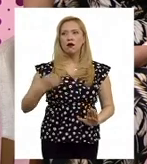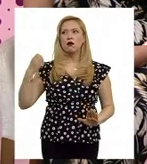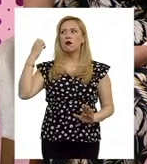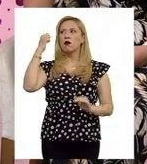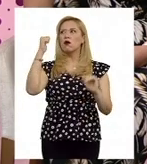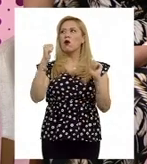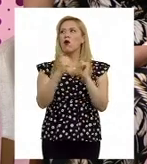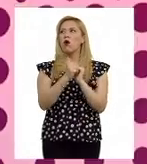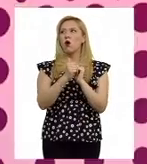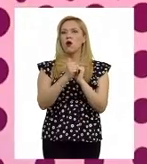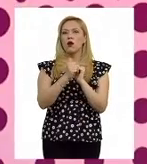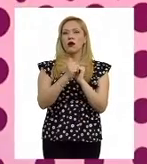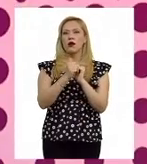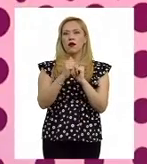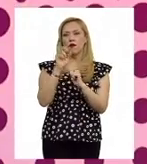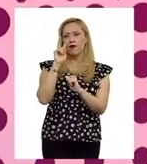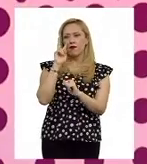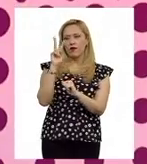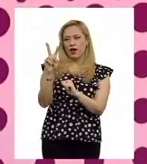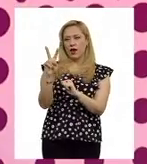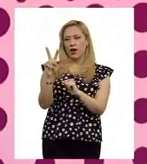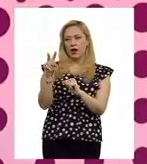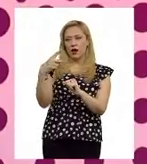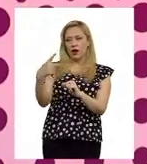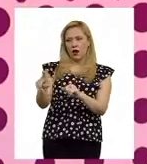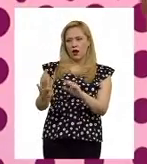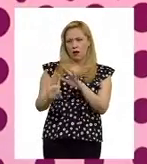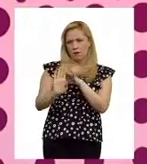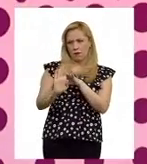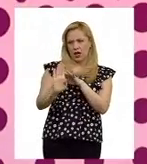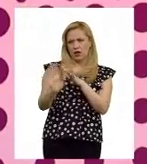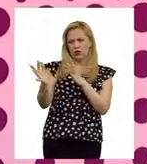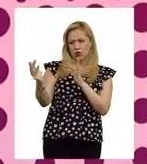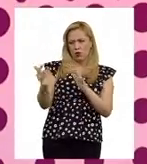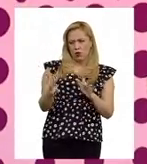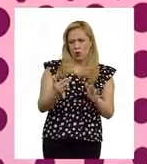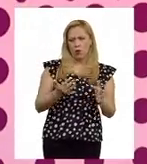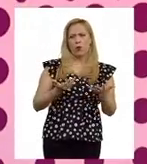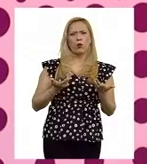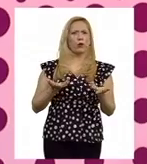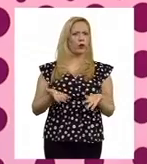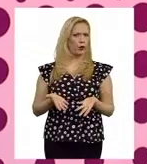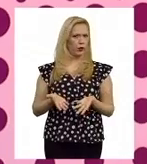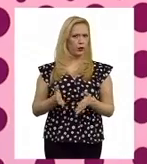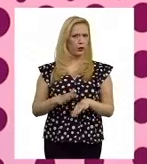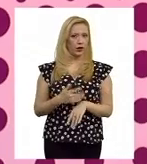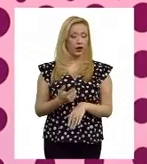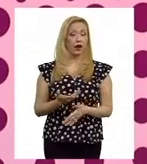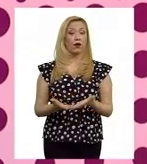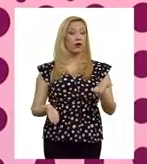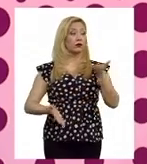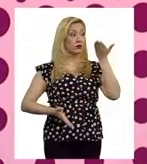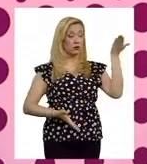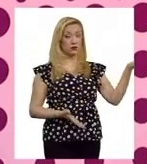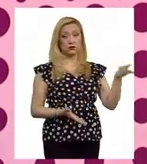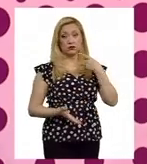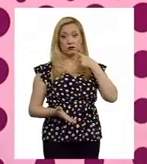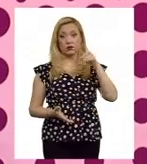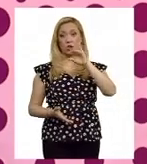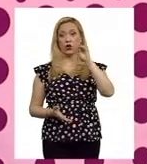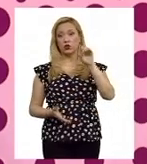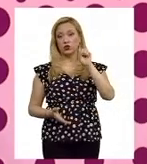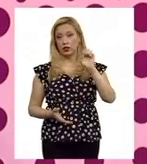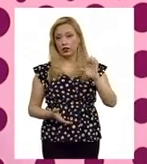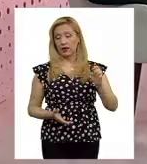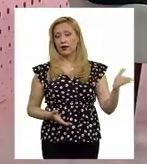con un lente de migración. Y lo otro es, que ya lo comentaba José Manuel,